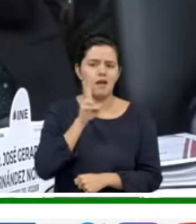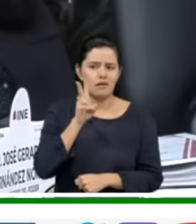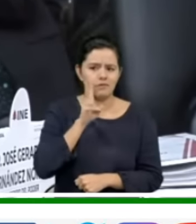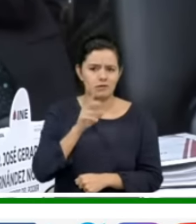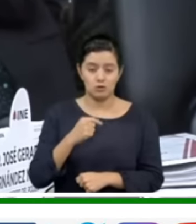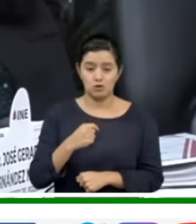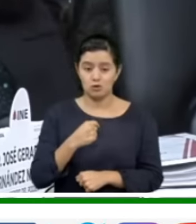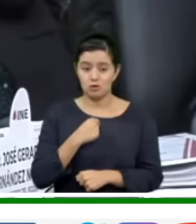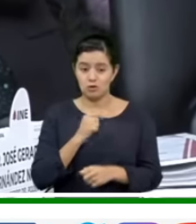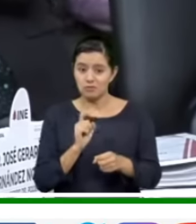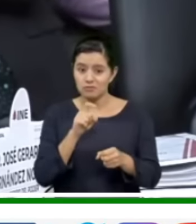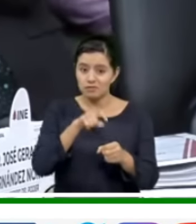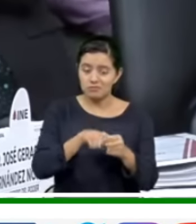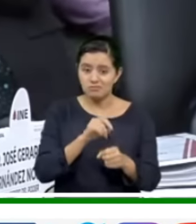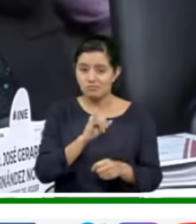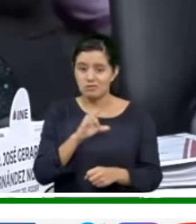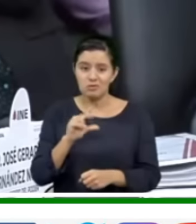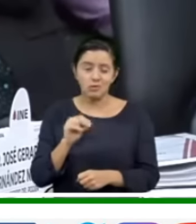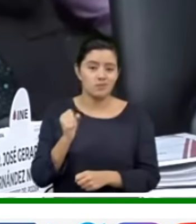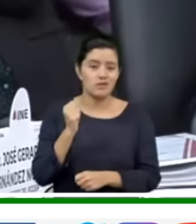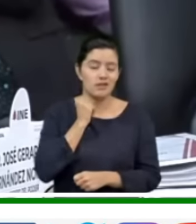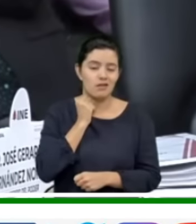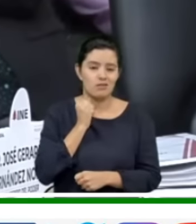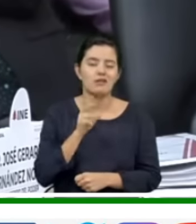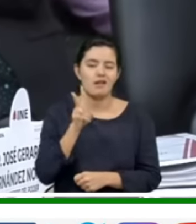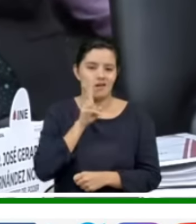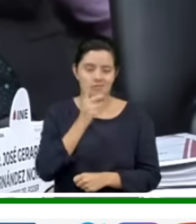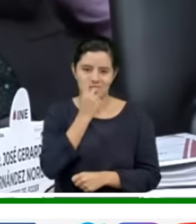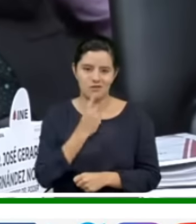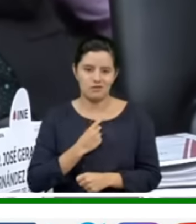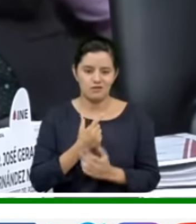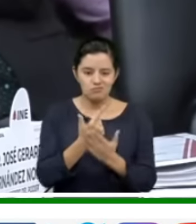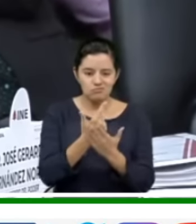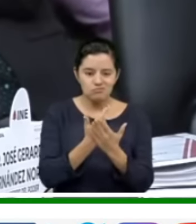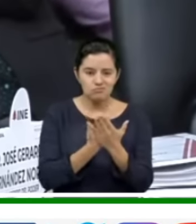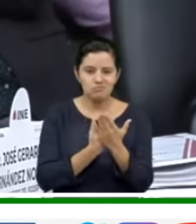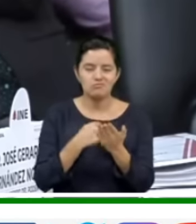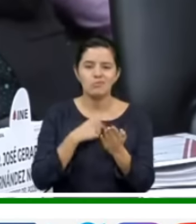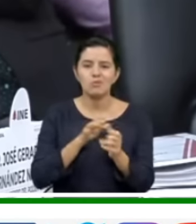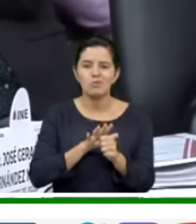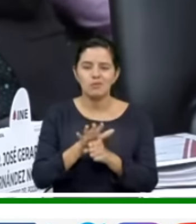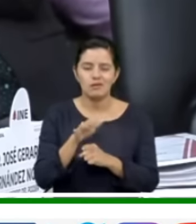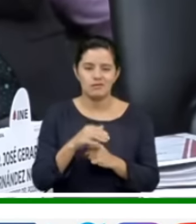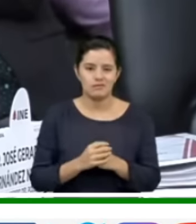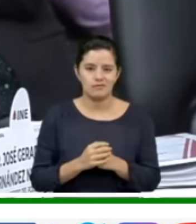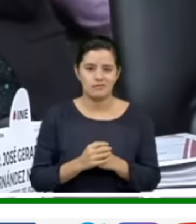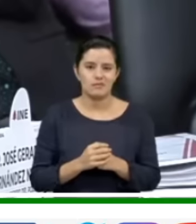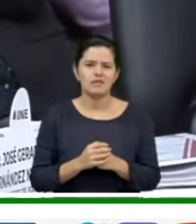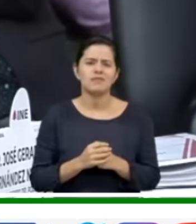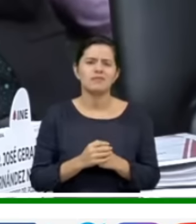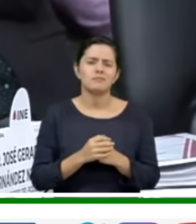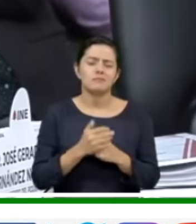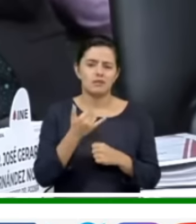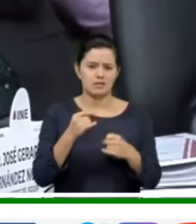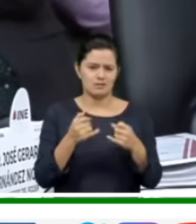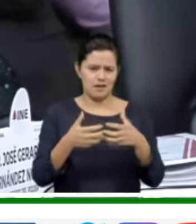un lugarcito ahí en la lista del senado En qué lugar estoy y si es una empresa el